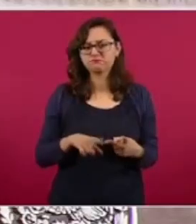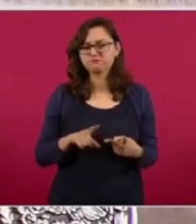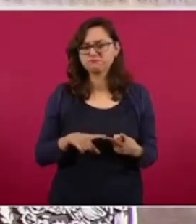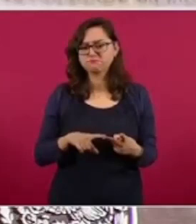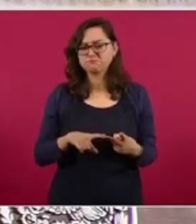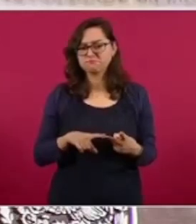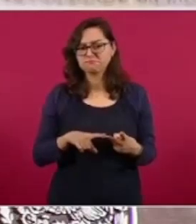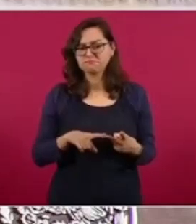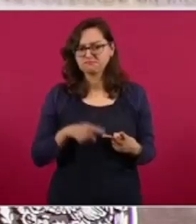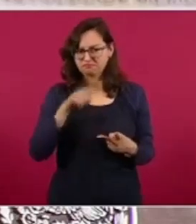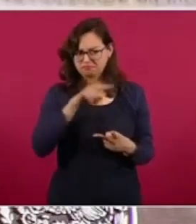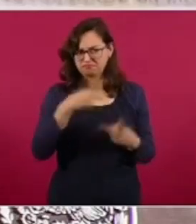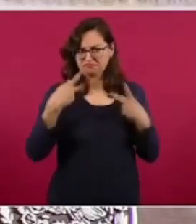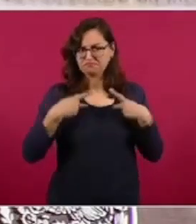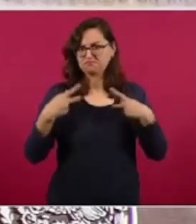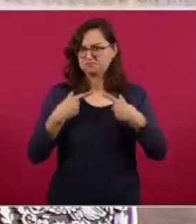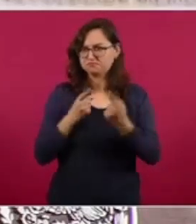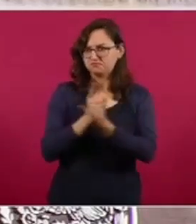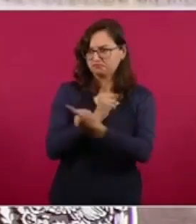¿Estás cercano a la gente?